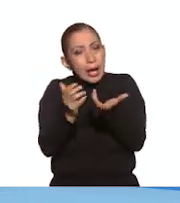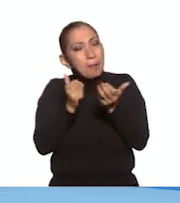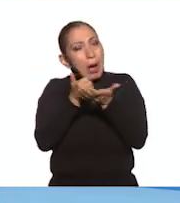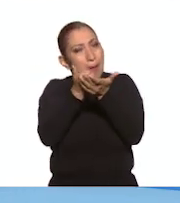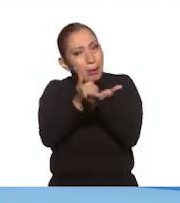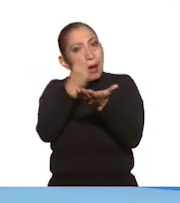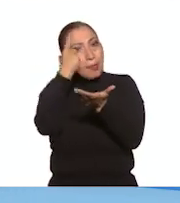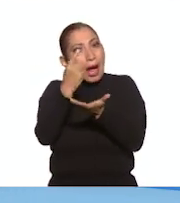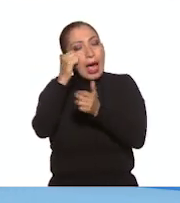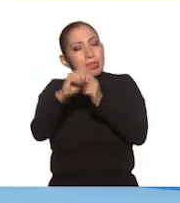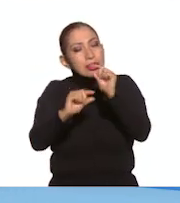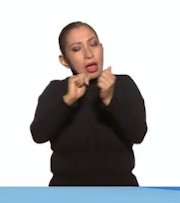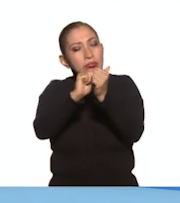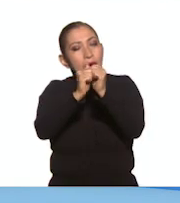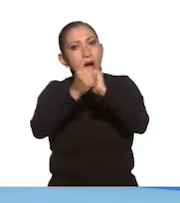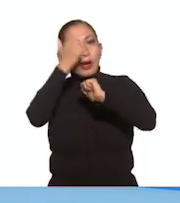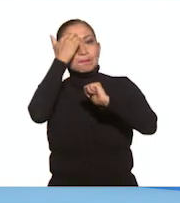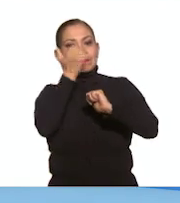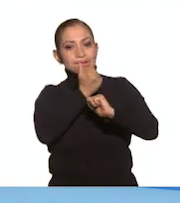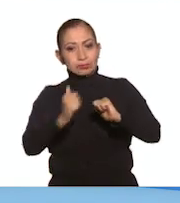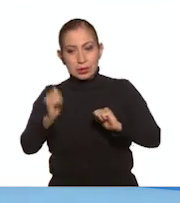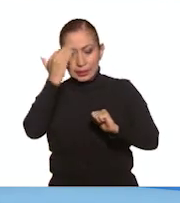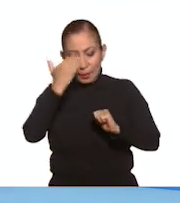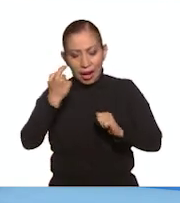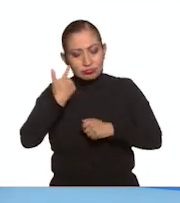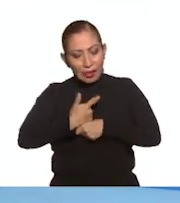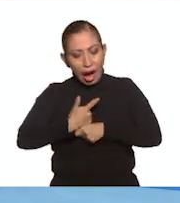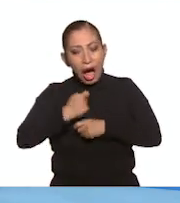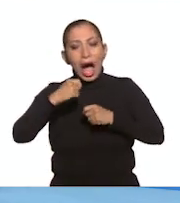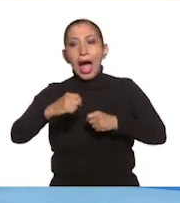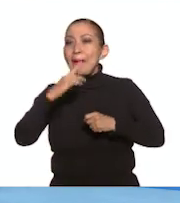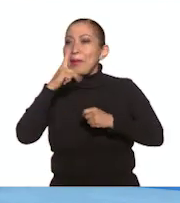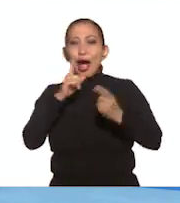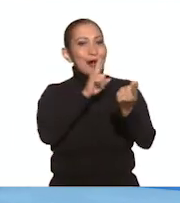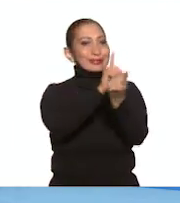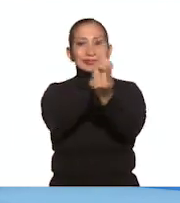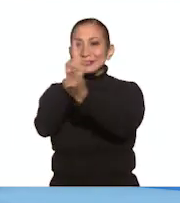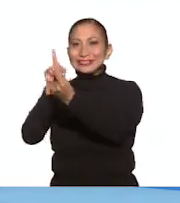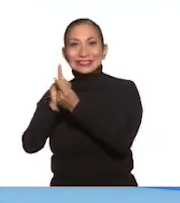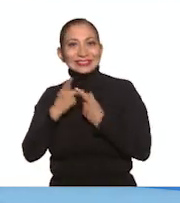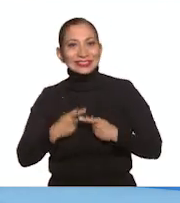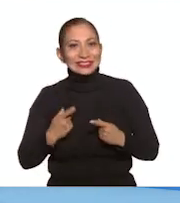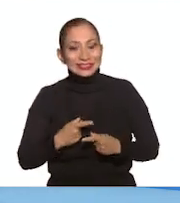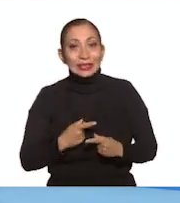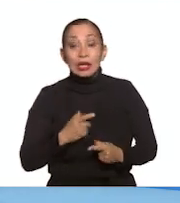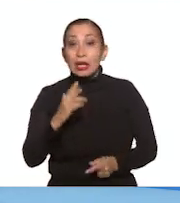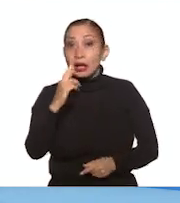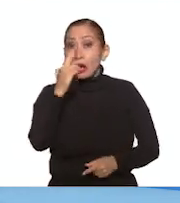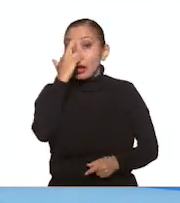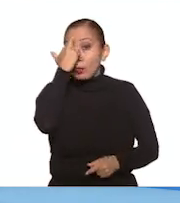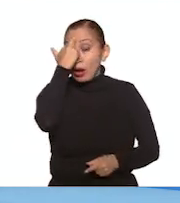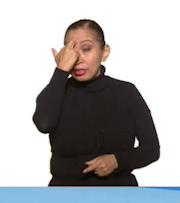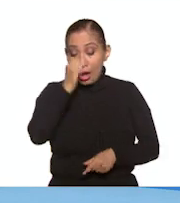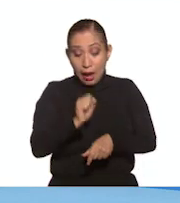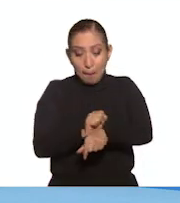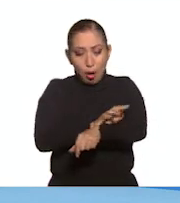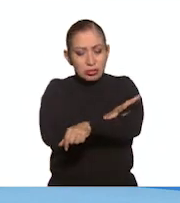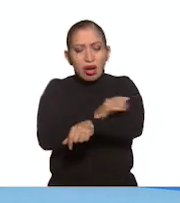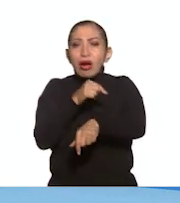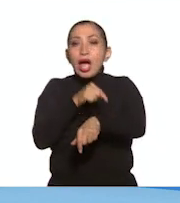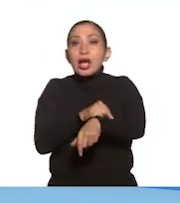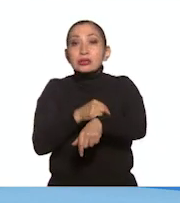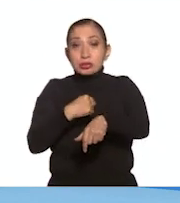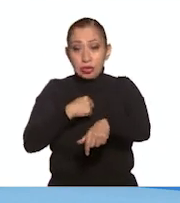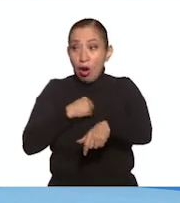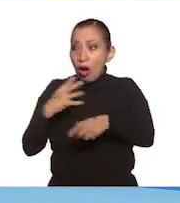para conocernos mejor a nosotros mismos y así tener una mejor convivencia con los demás. Recordemos que nuestras emociones son